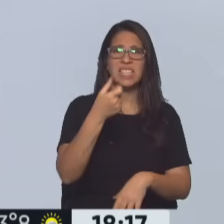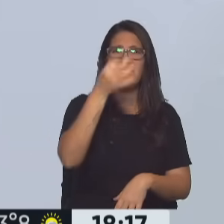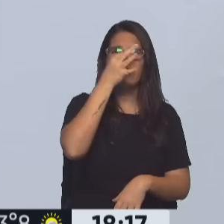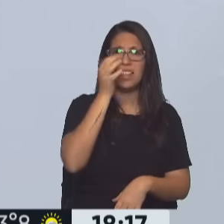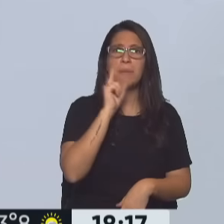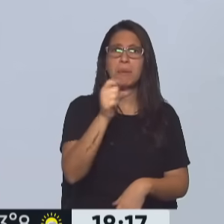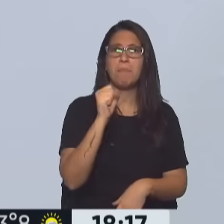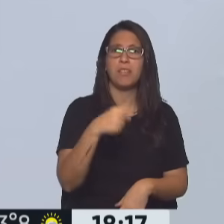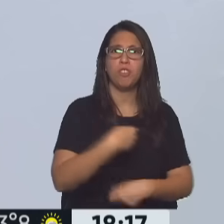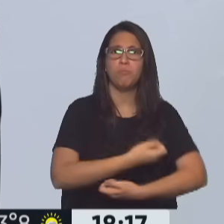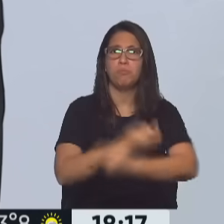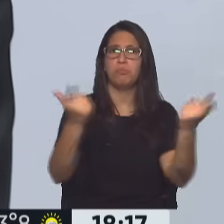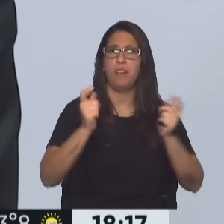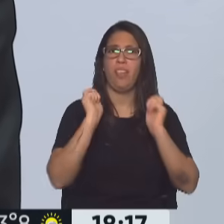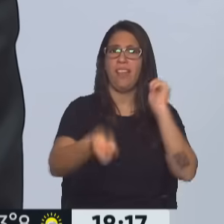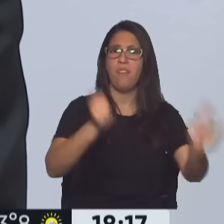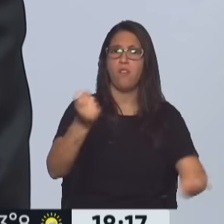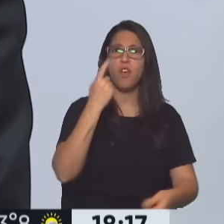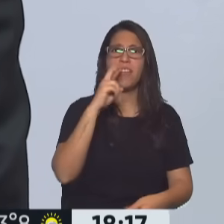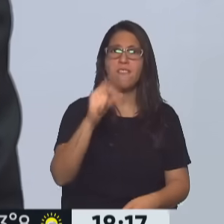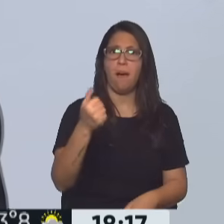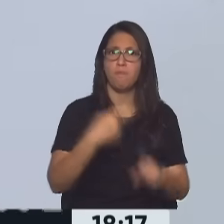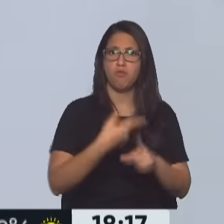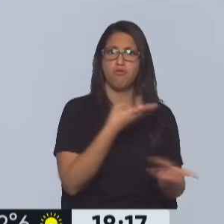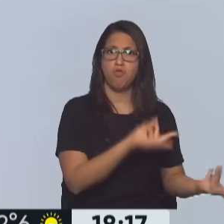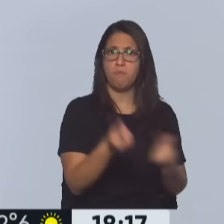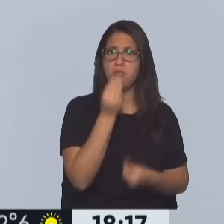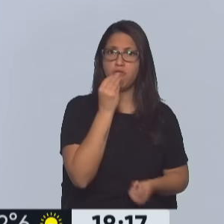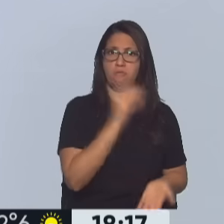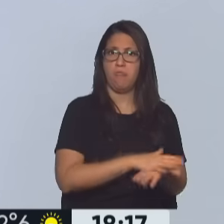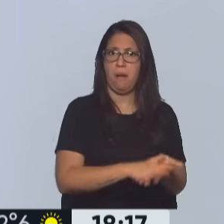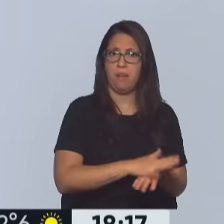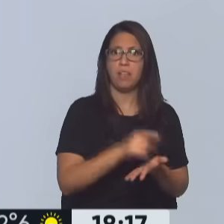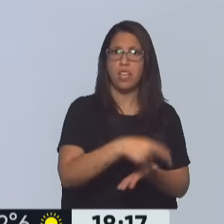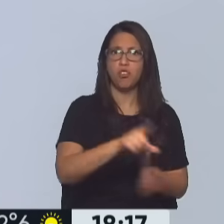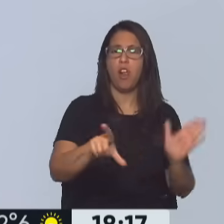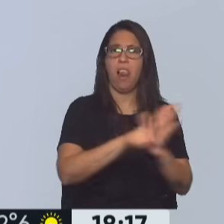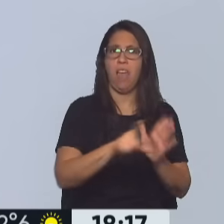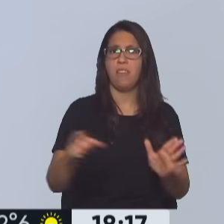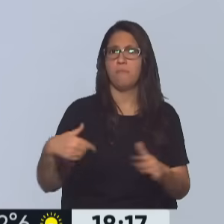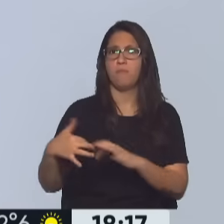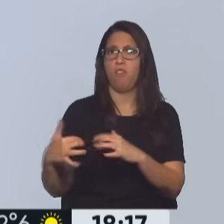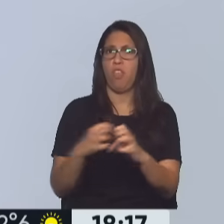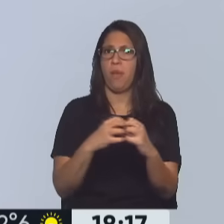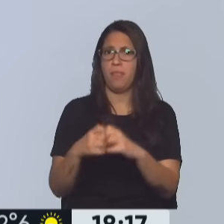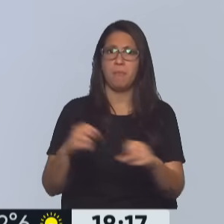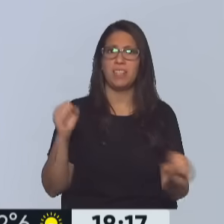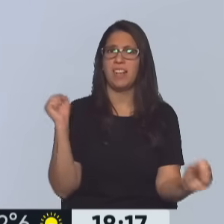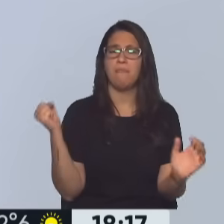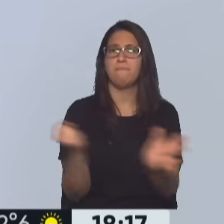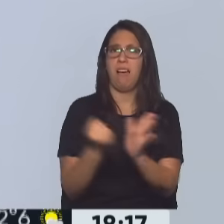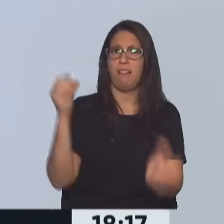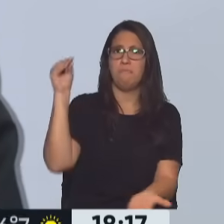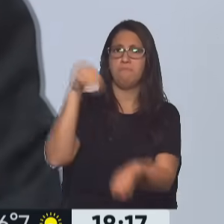pesos de devolución del IVA por la canasta básica, y lo estamos planteando como ley en el Congreso para dejarlo definitivamente